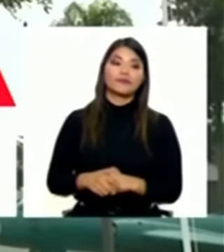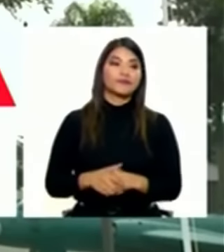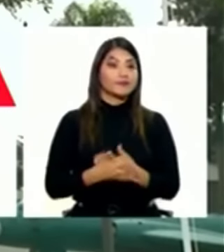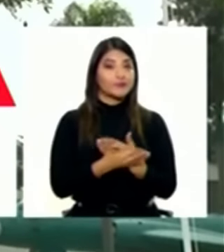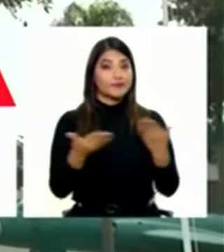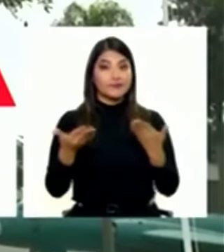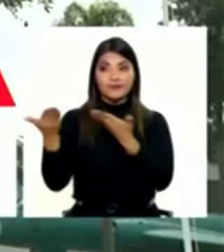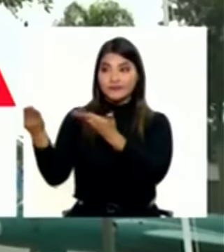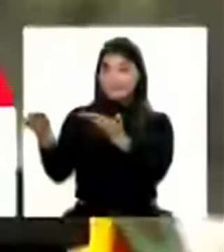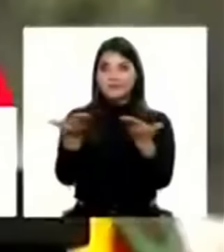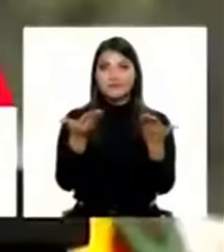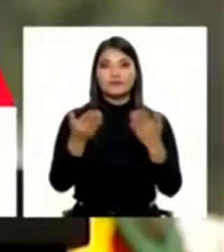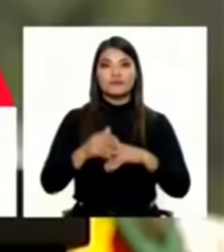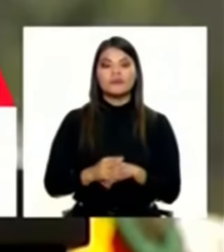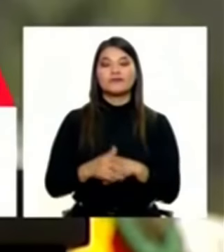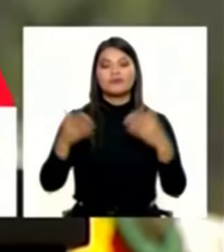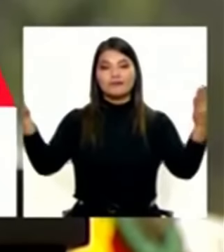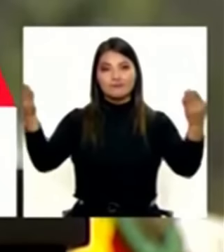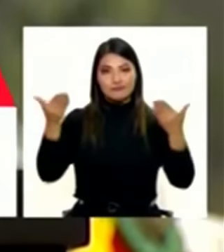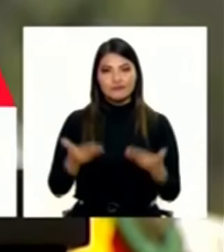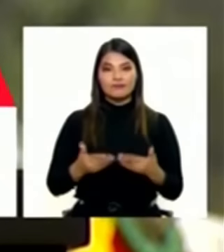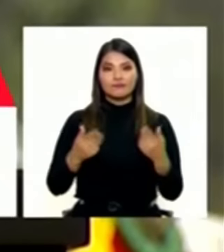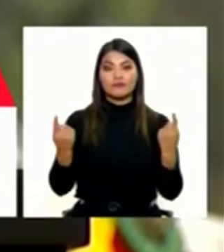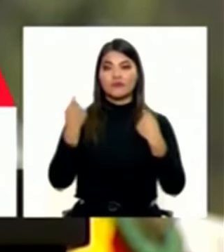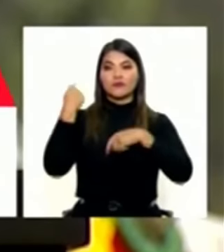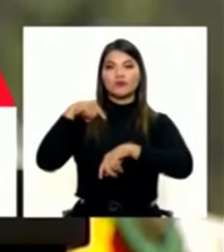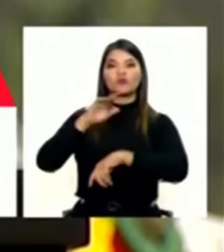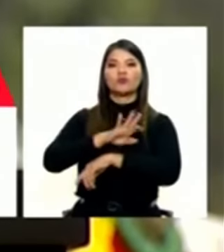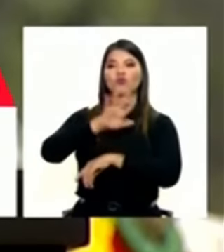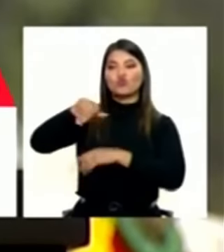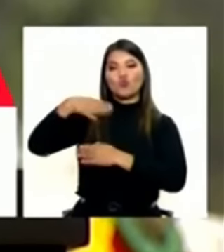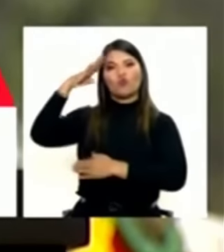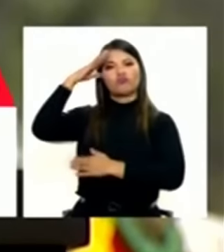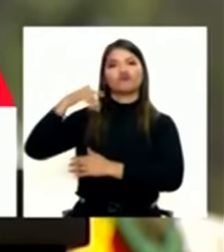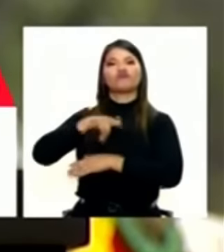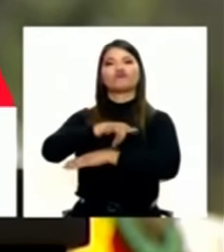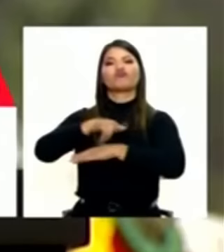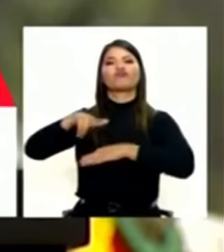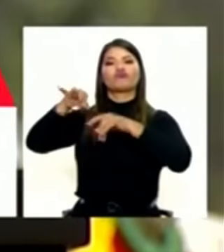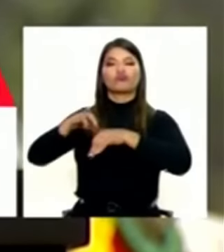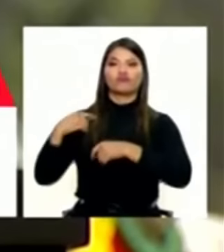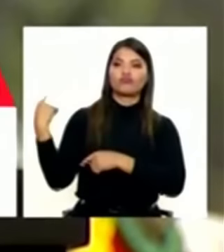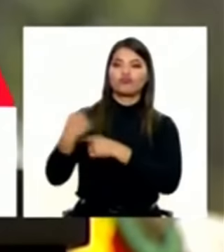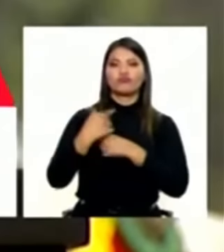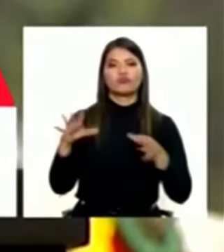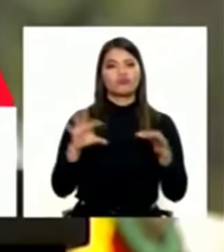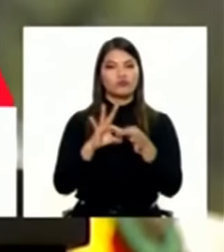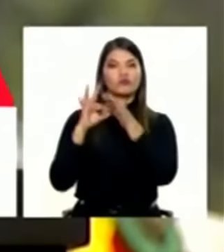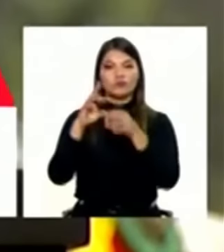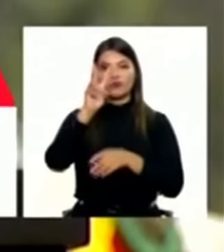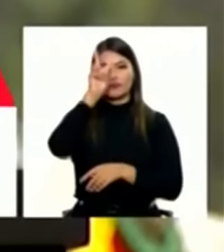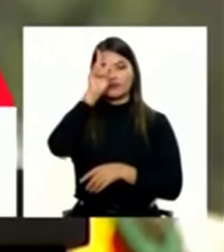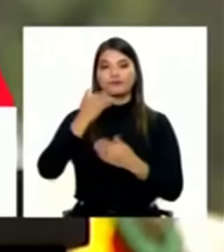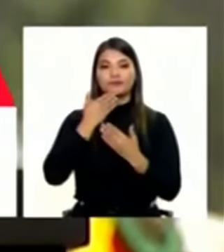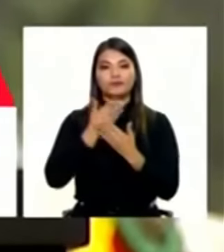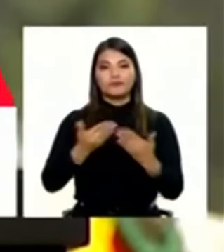caballeros presentes, bienvenidos a la Fuerza Aérea del siglo XXI, la fuerza de todos los peruanos.